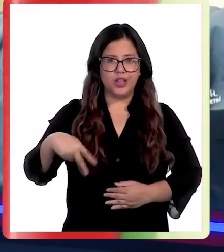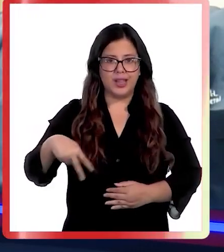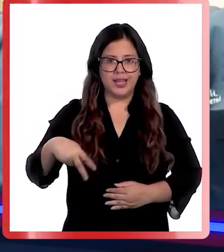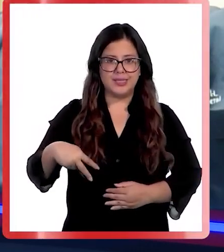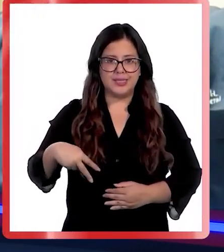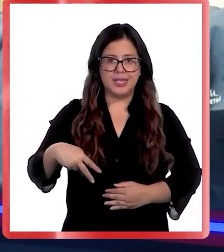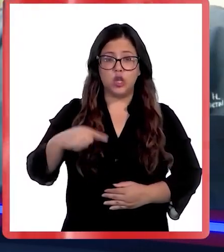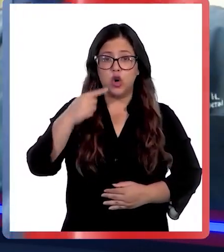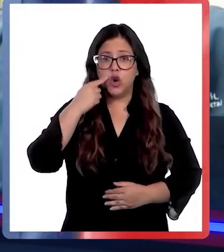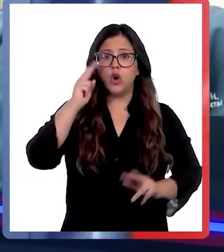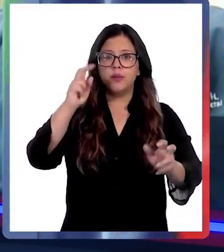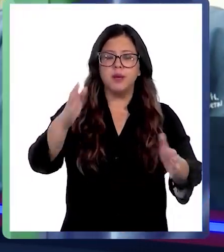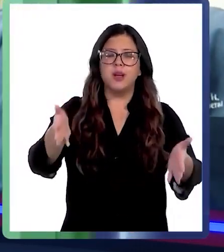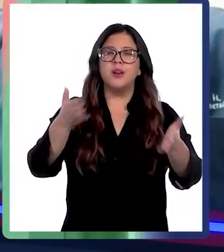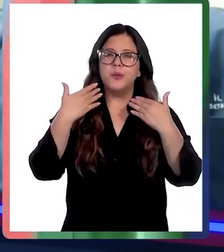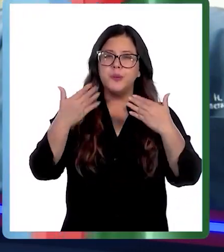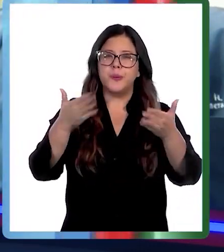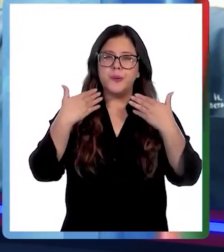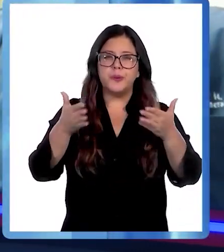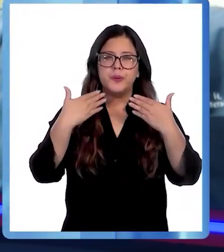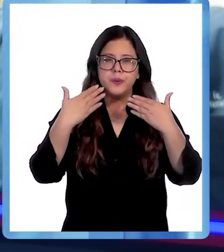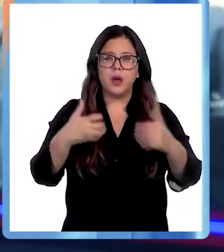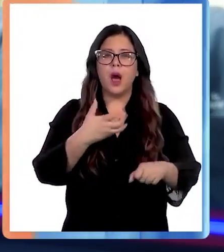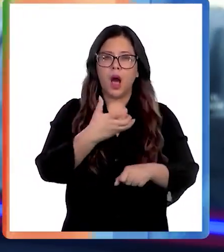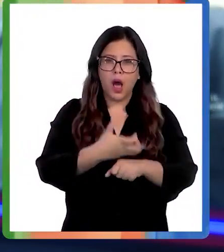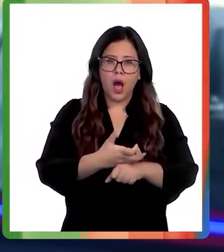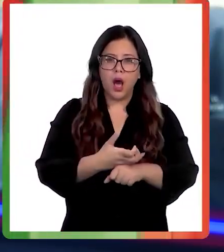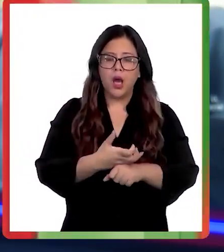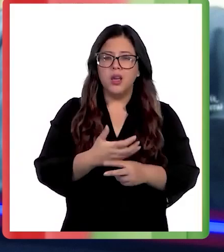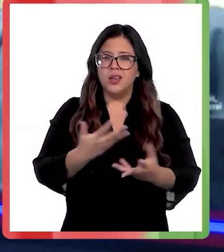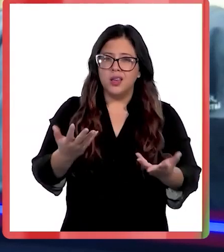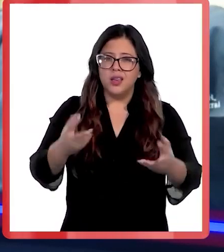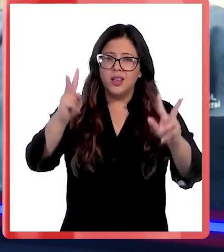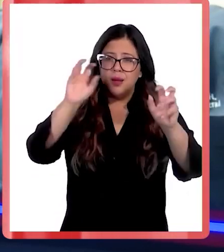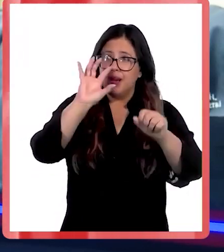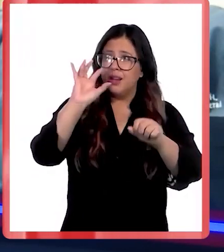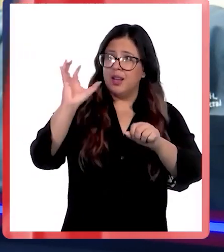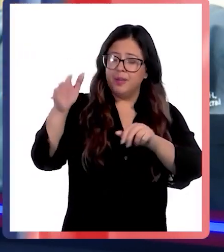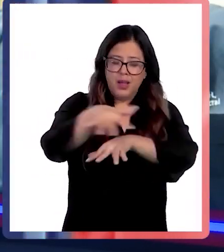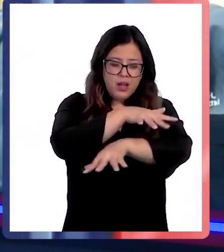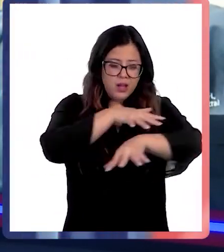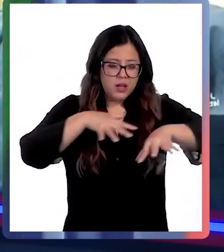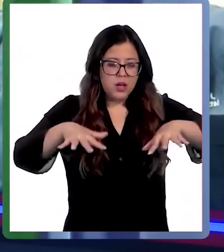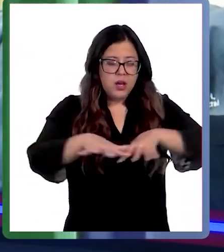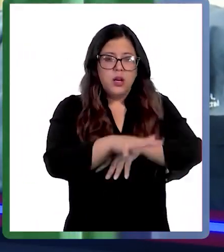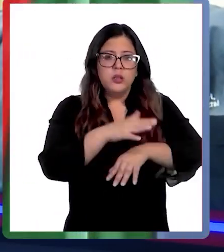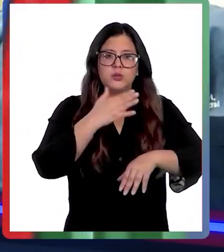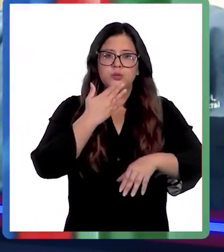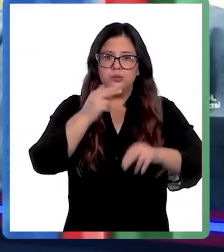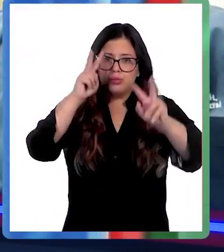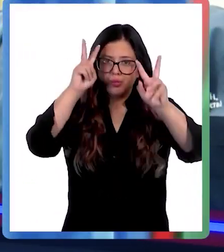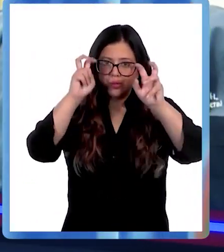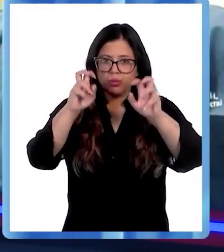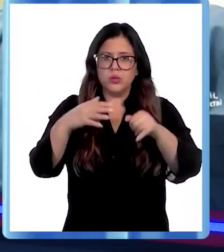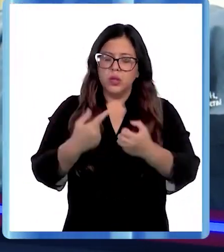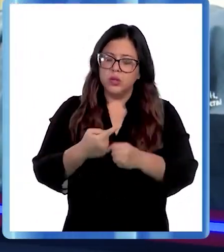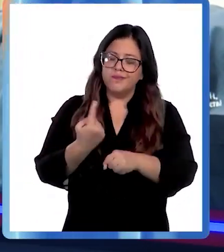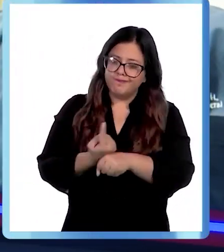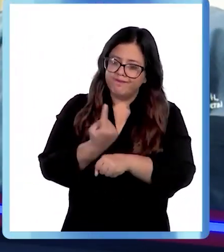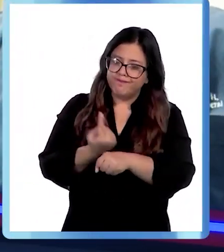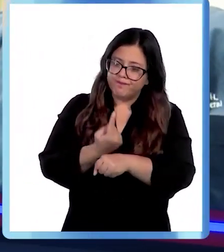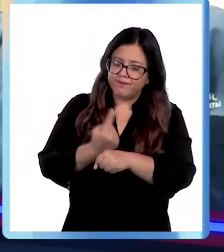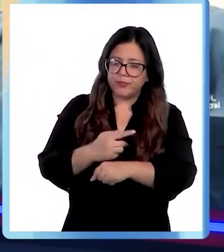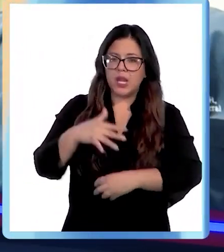noticiero. Las altas temperaturas se empiezan a sentir y definitivamente el cambio climático se transforma en uno de los temas de